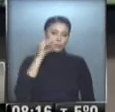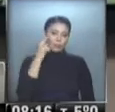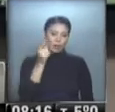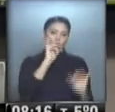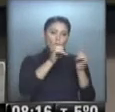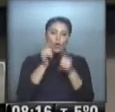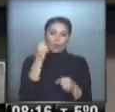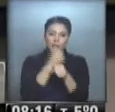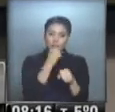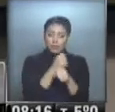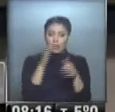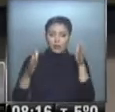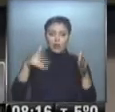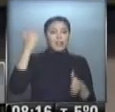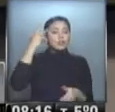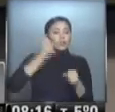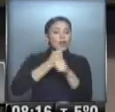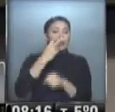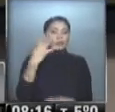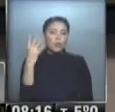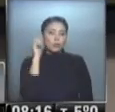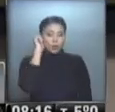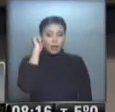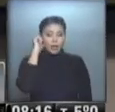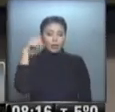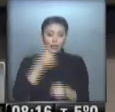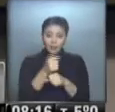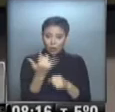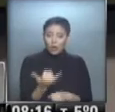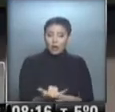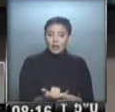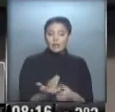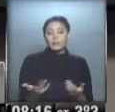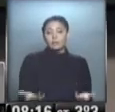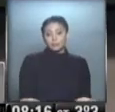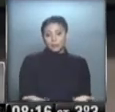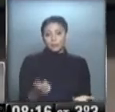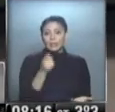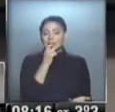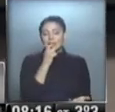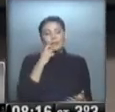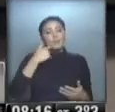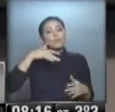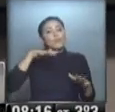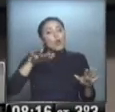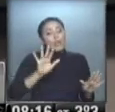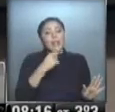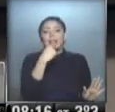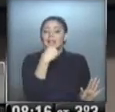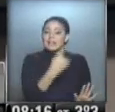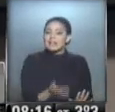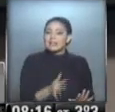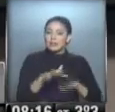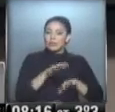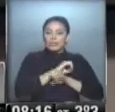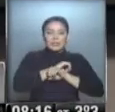en esa franja de edad, de 18-24, que están trabajando. Y en realidad los que podría calificarse en una